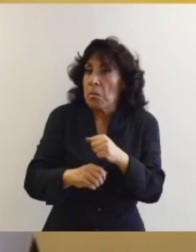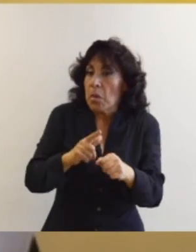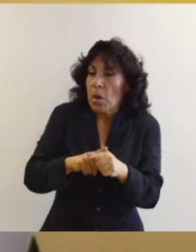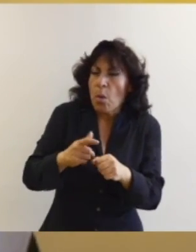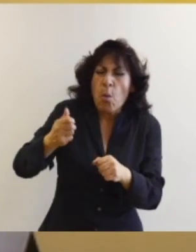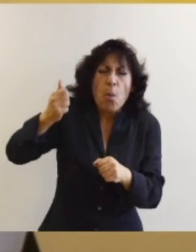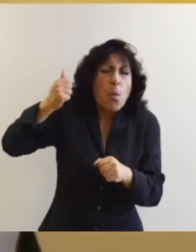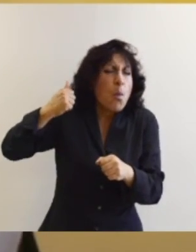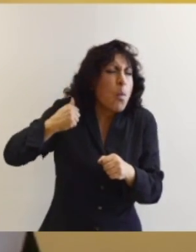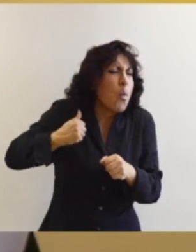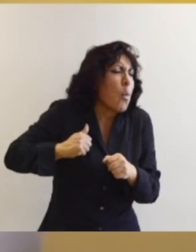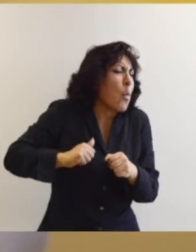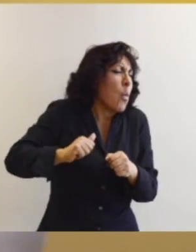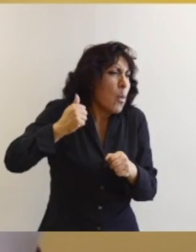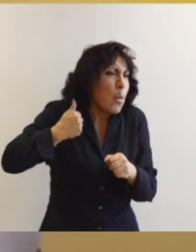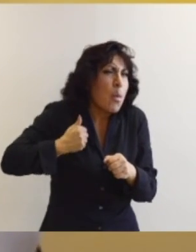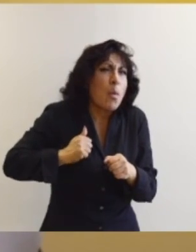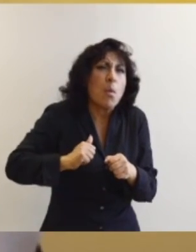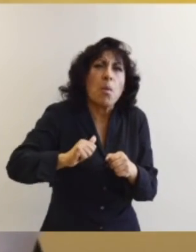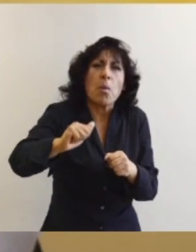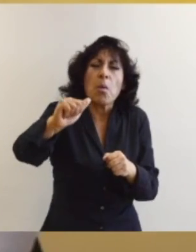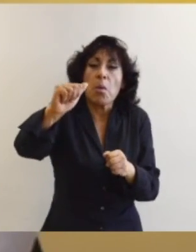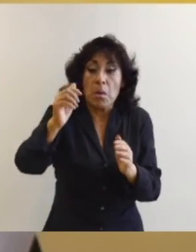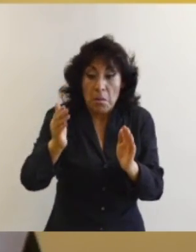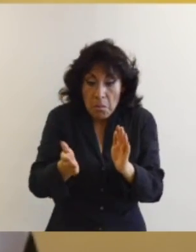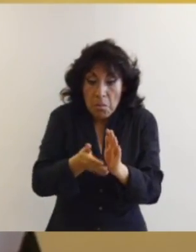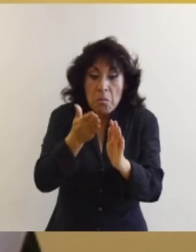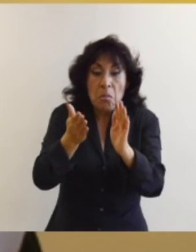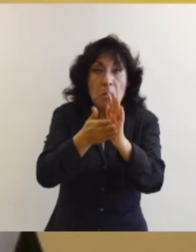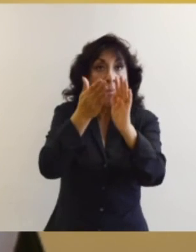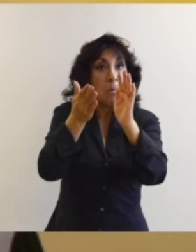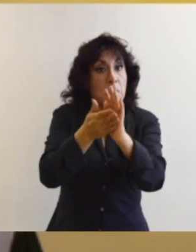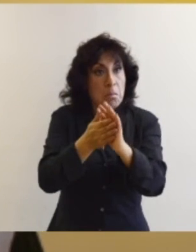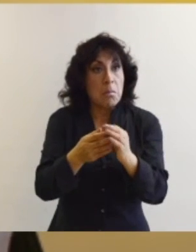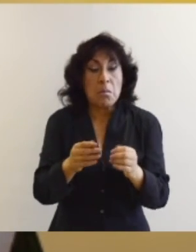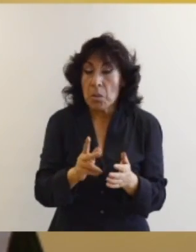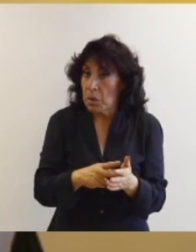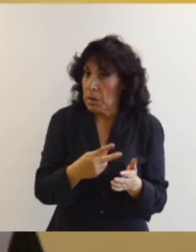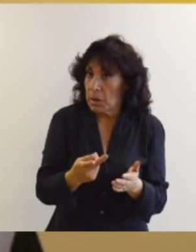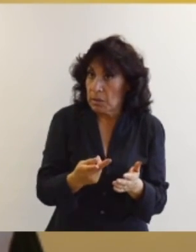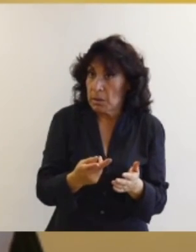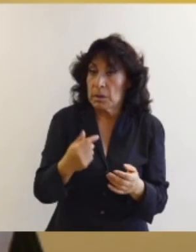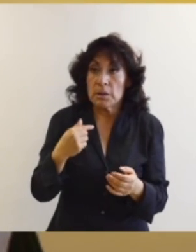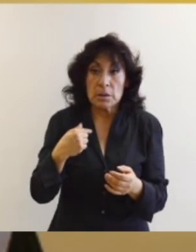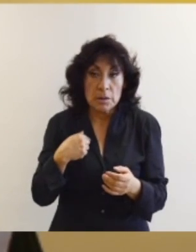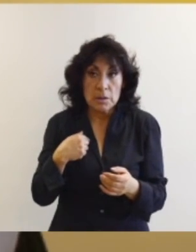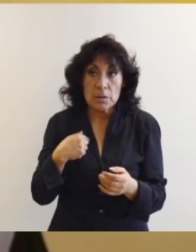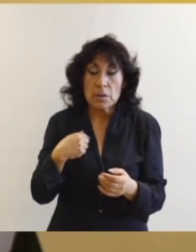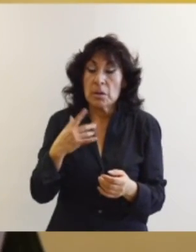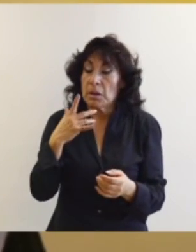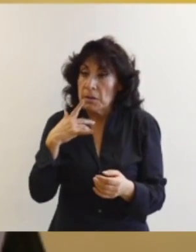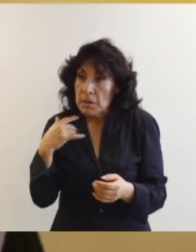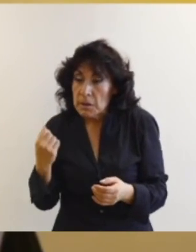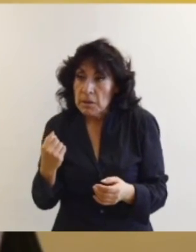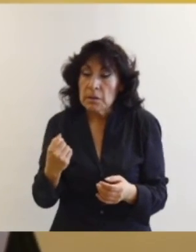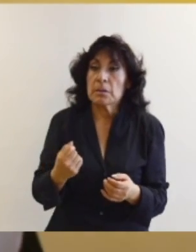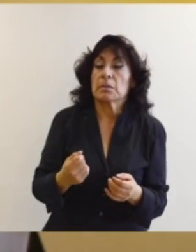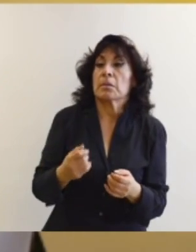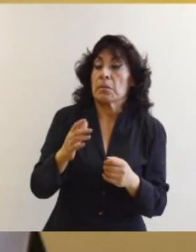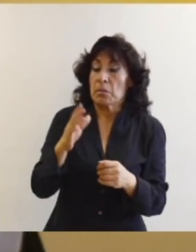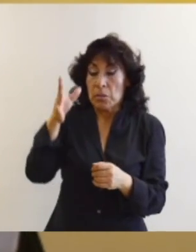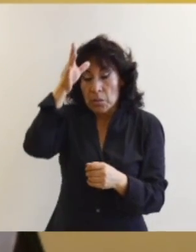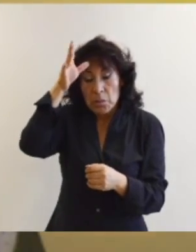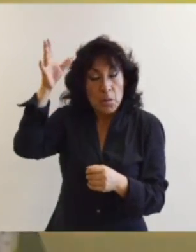de las edades más remotas. Intento hacer lo mismo con Cuauhtémoc, cuando encuentre sus restos.